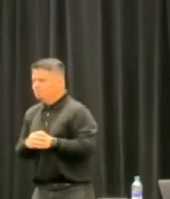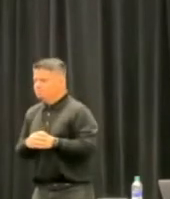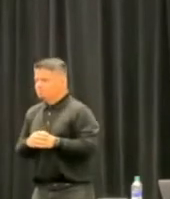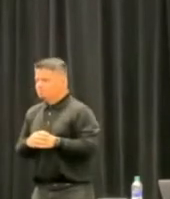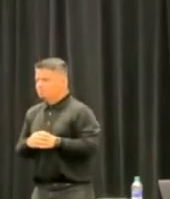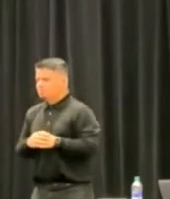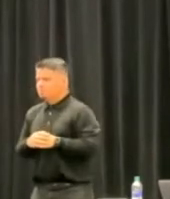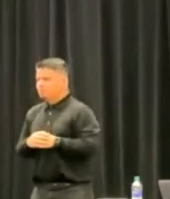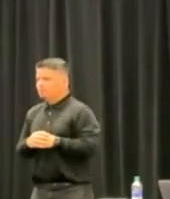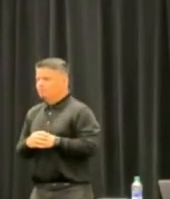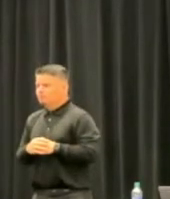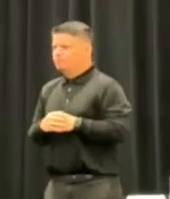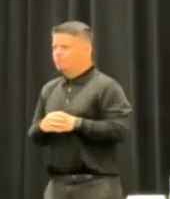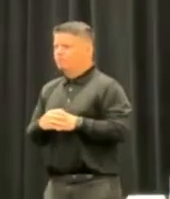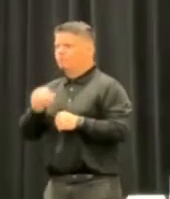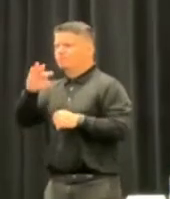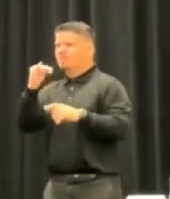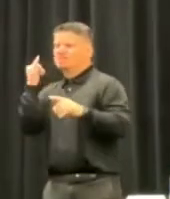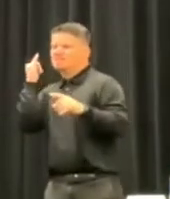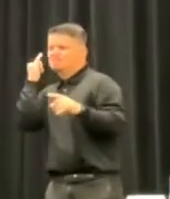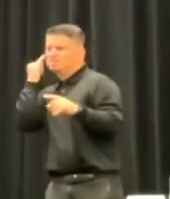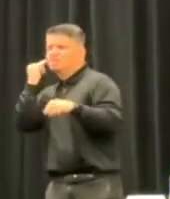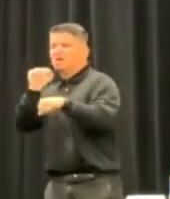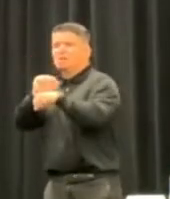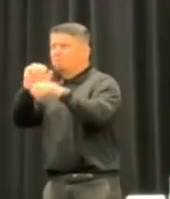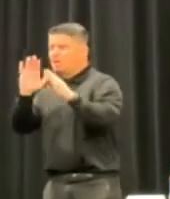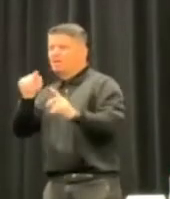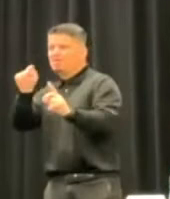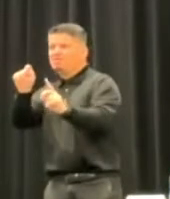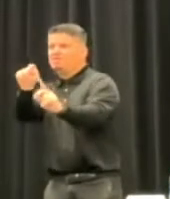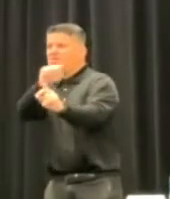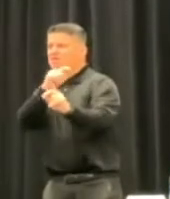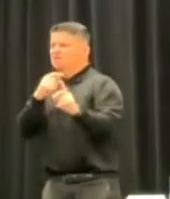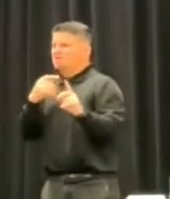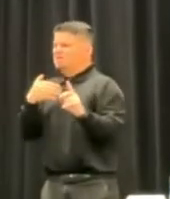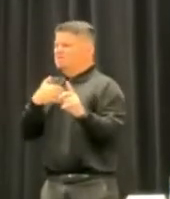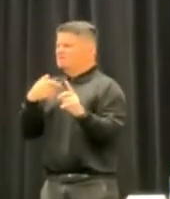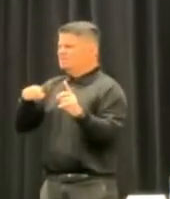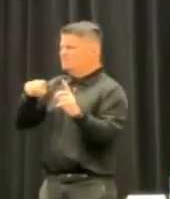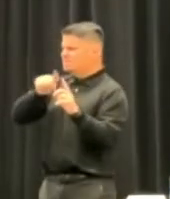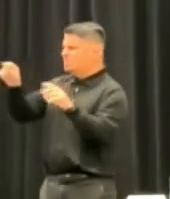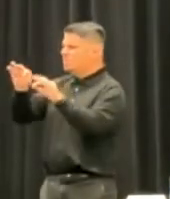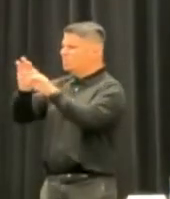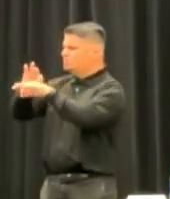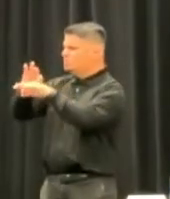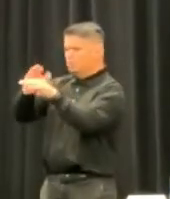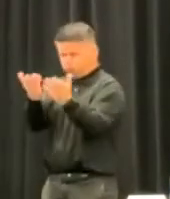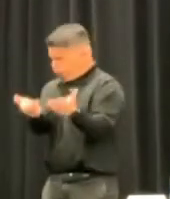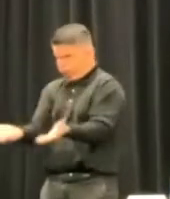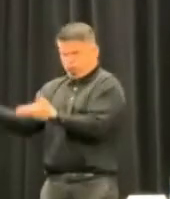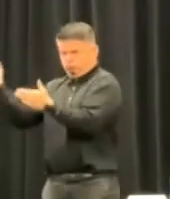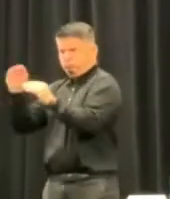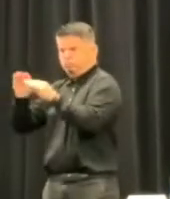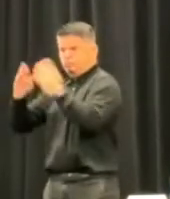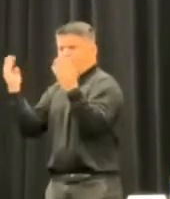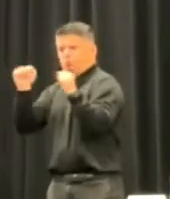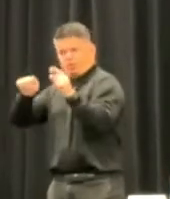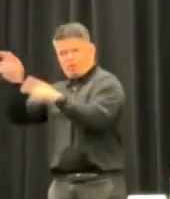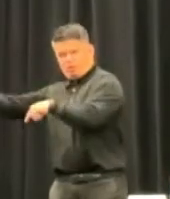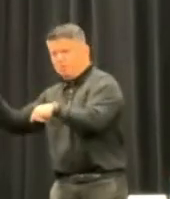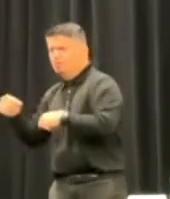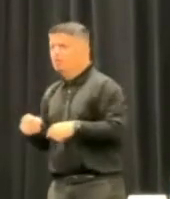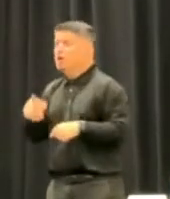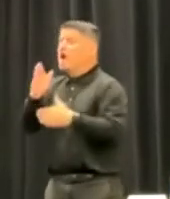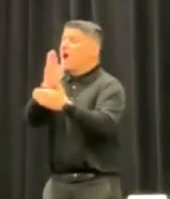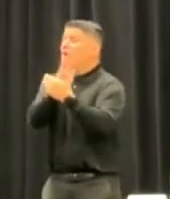gestión particular esos empleados hay hay tareas que se pueden hacer a distancia hay otras tareas que no tenemos